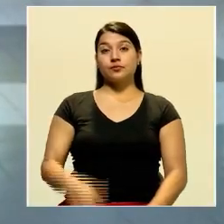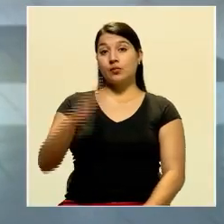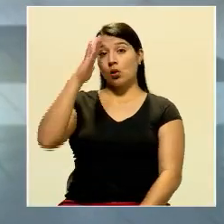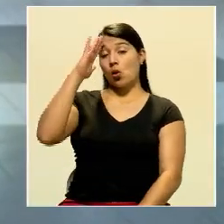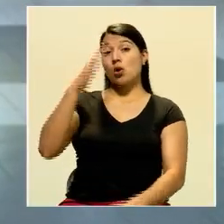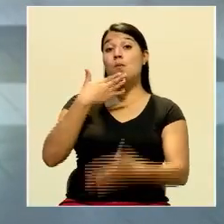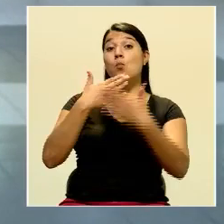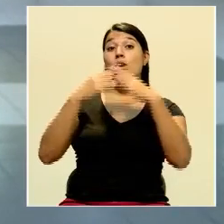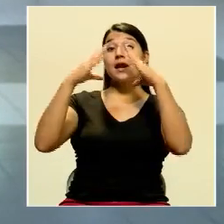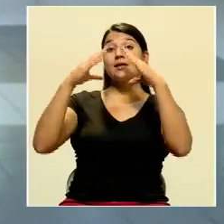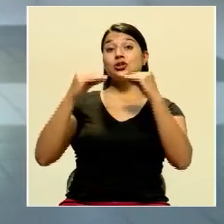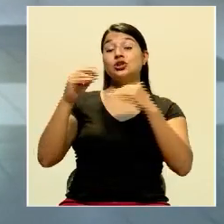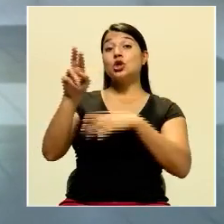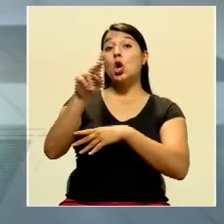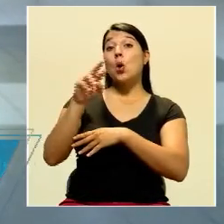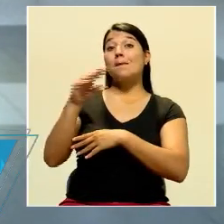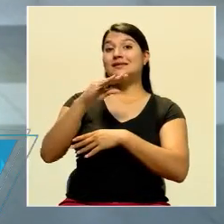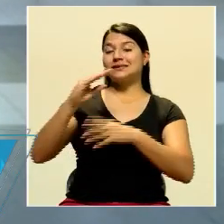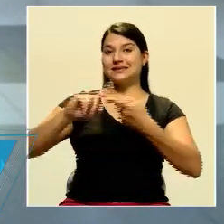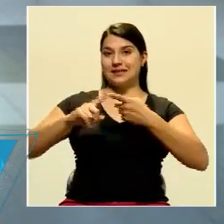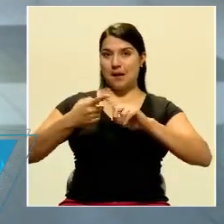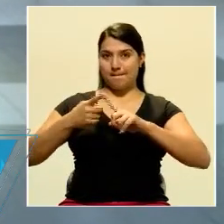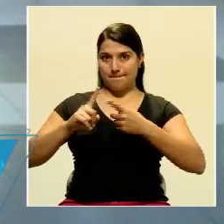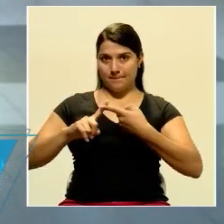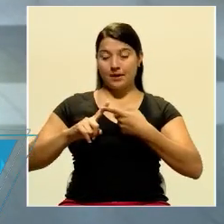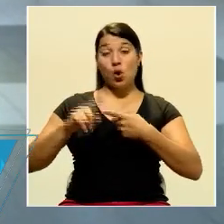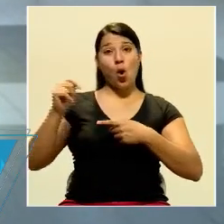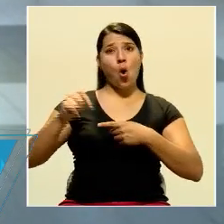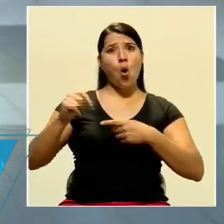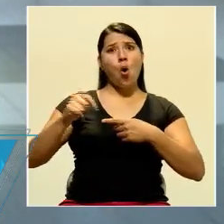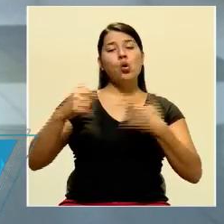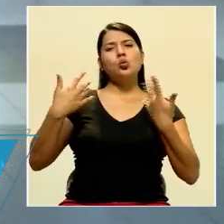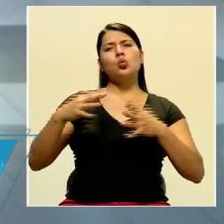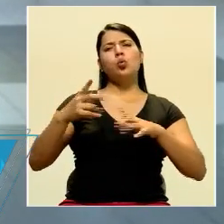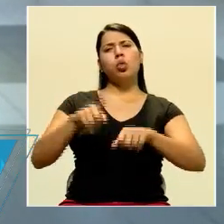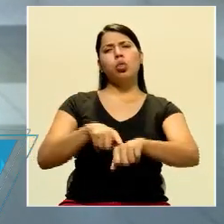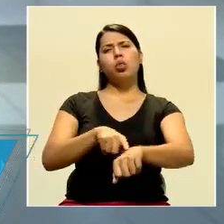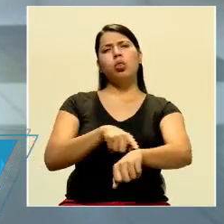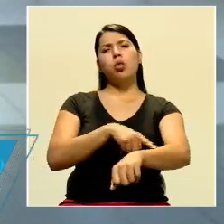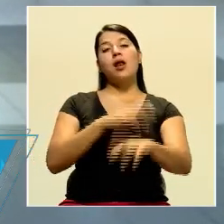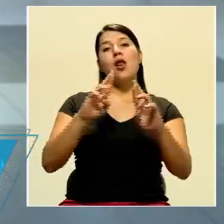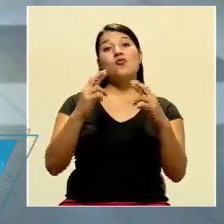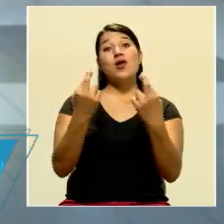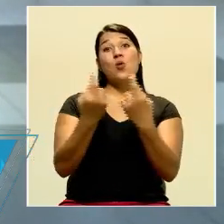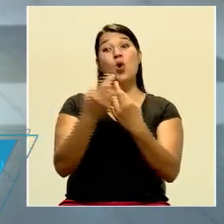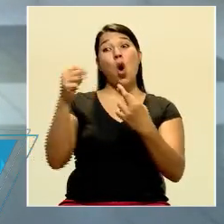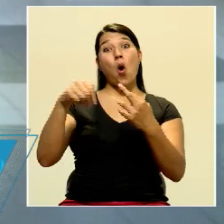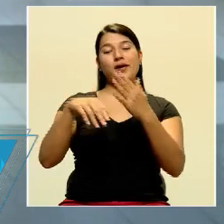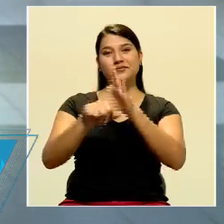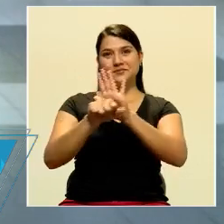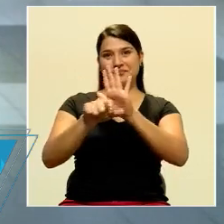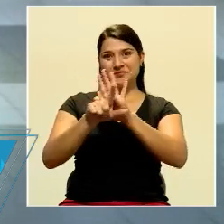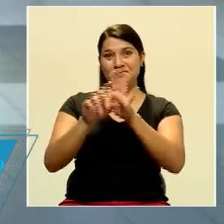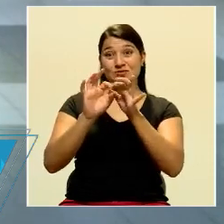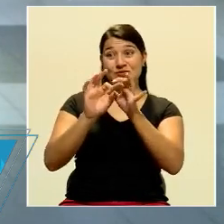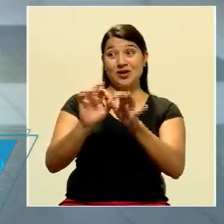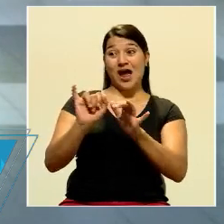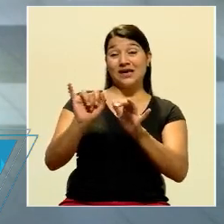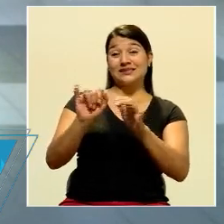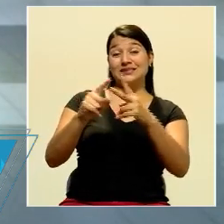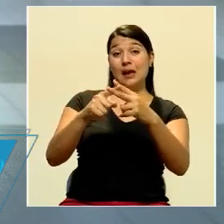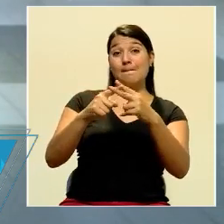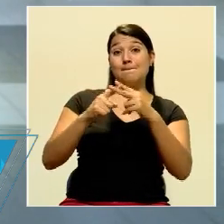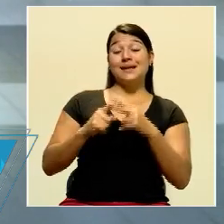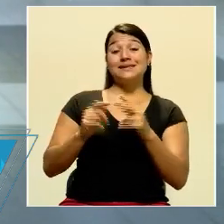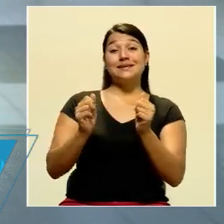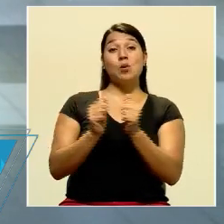Hola, ¿qué tal? Muy buenas noches, compañeros y amigos televidentes. Fue extensa la discusión el día de hoy en el plenario legislativo sobre este crédito